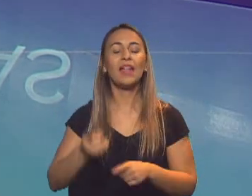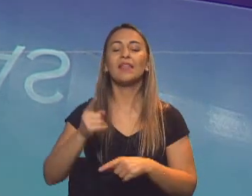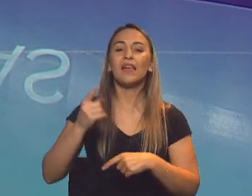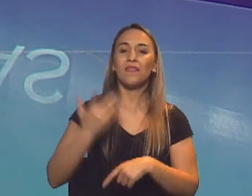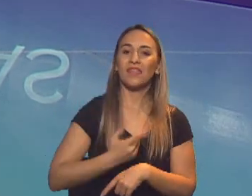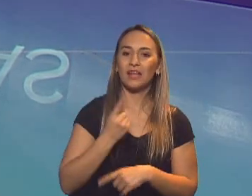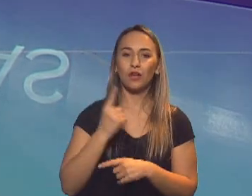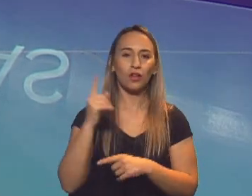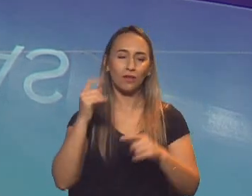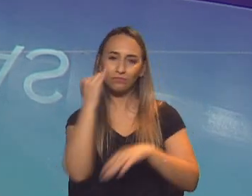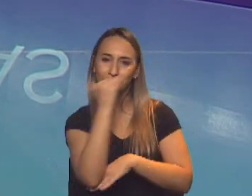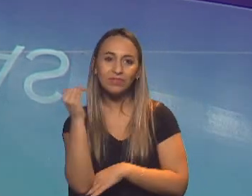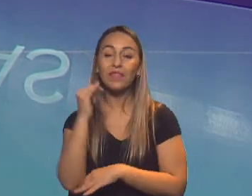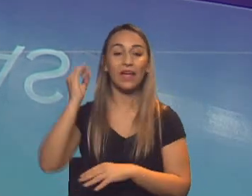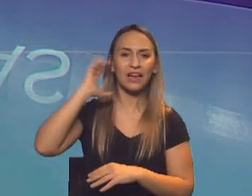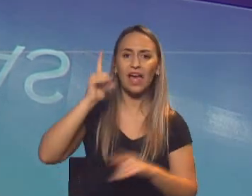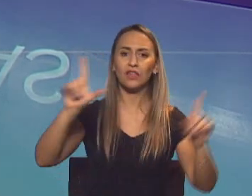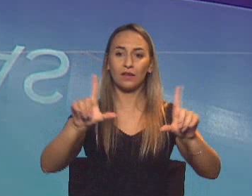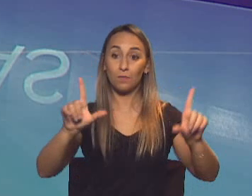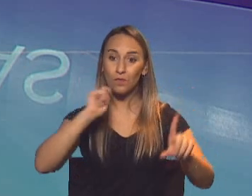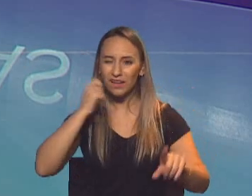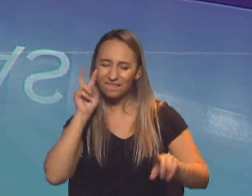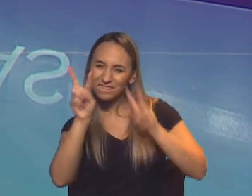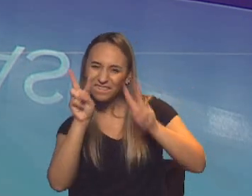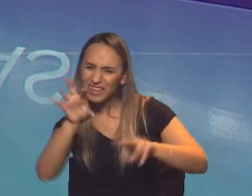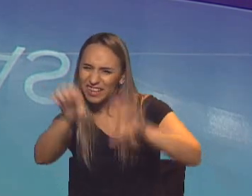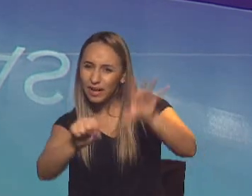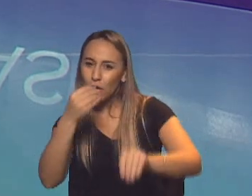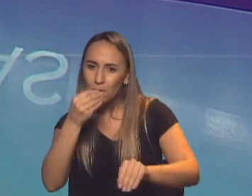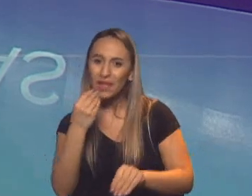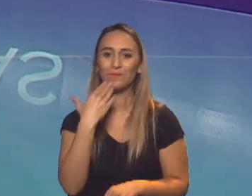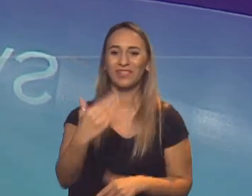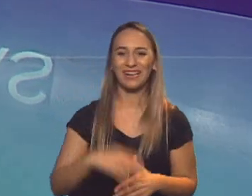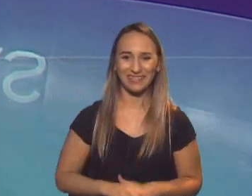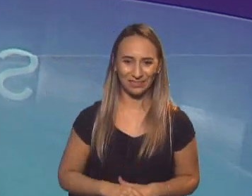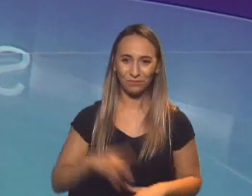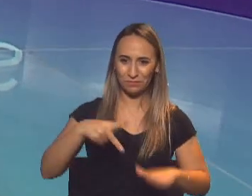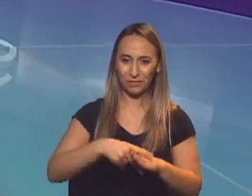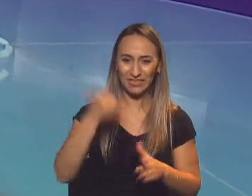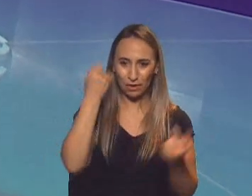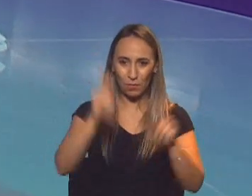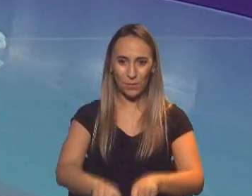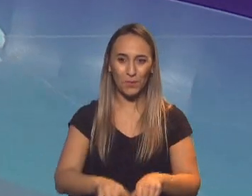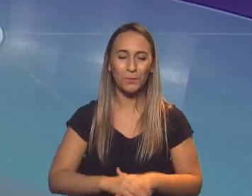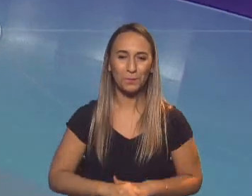supuesto, que de todo el país. Es muy rico todo lo que trajeron ahí para brindar, ¿eh? Gracias. Ahora volvemos. Pausa. Ya volvemos.